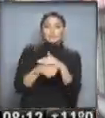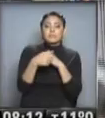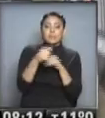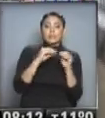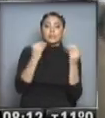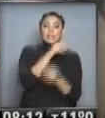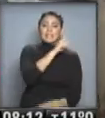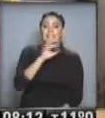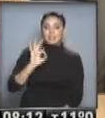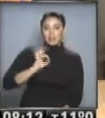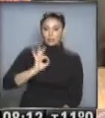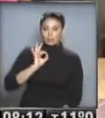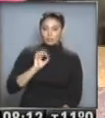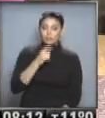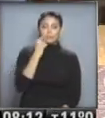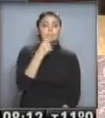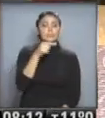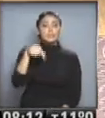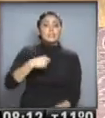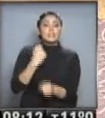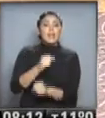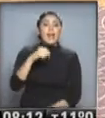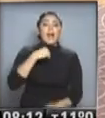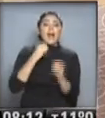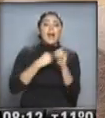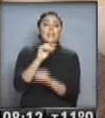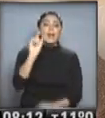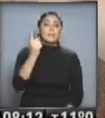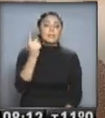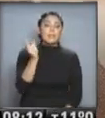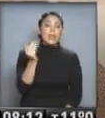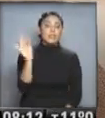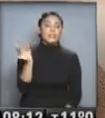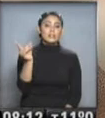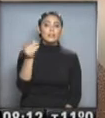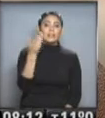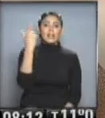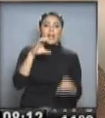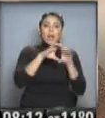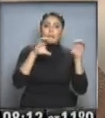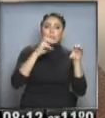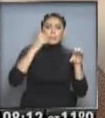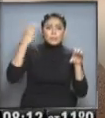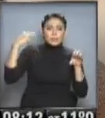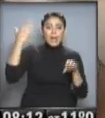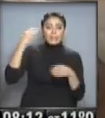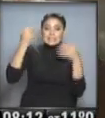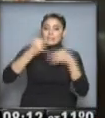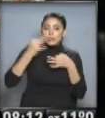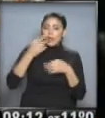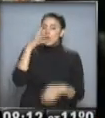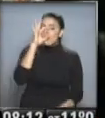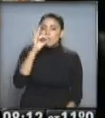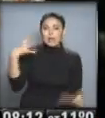100 años. Vamos a llegar a este 1 de diciembre sin que los coches históricos que circularon con seguridad, ya que nunca hubo